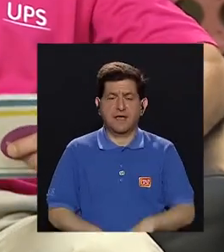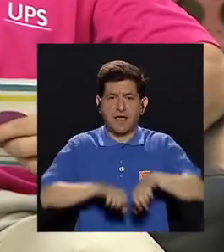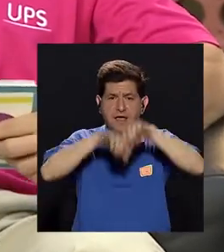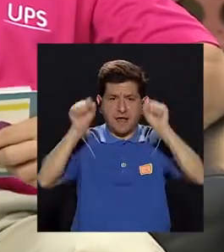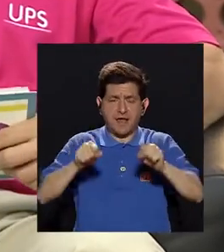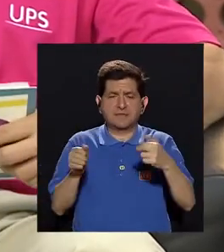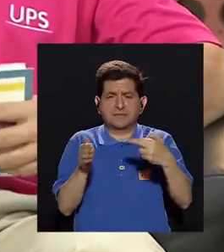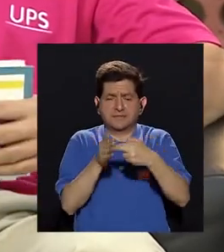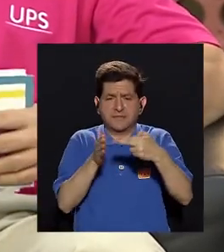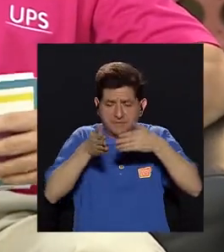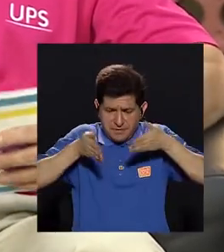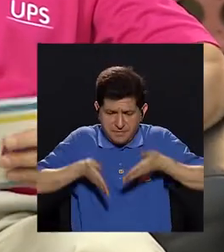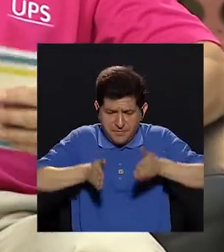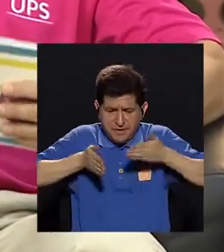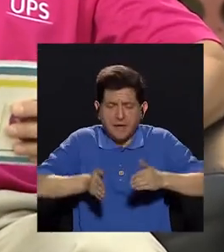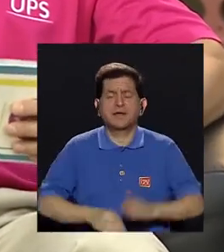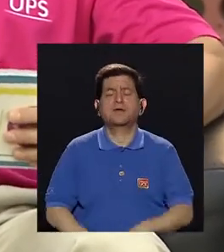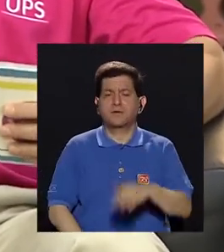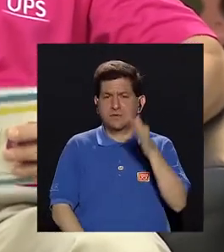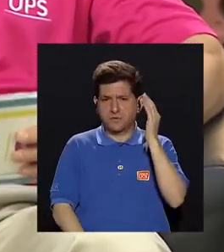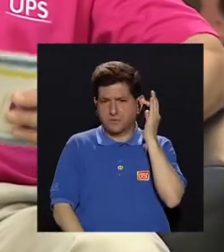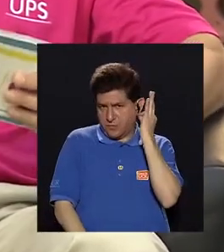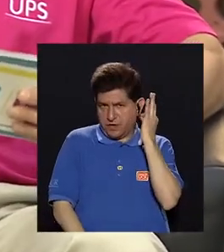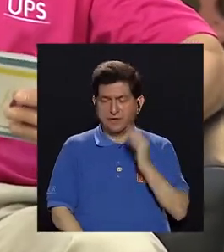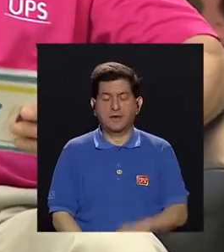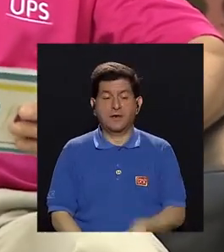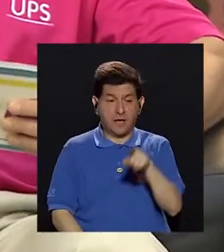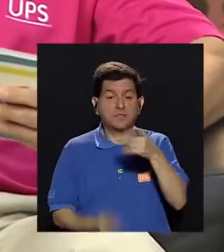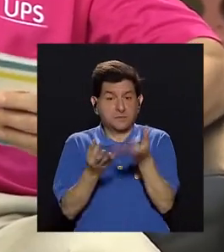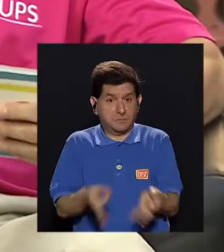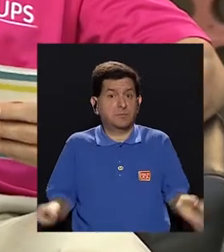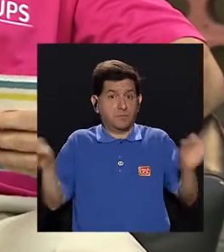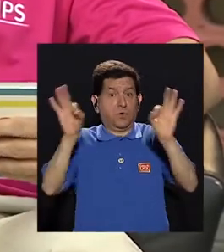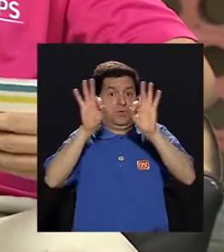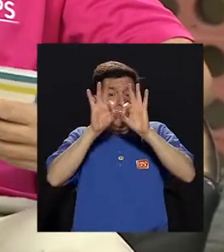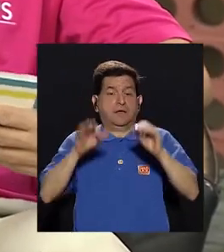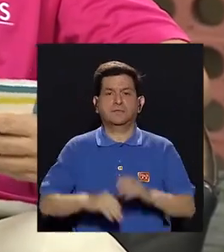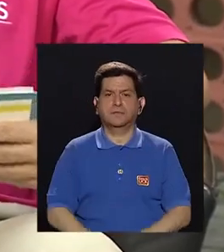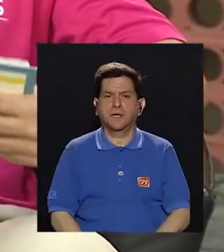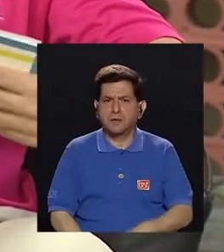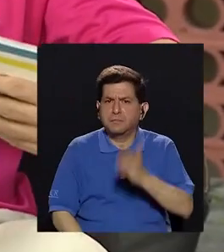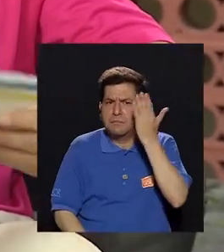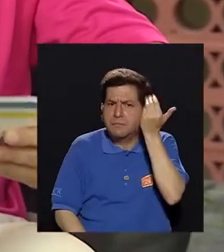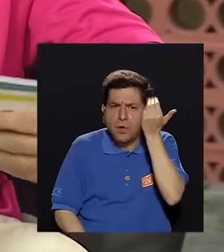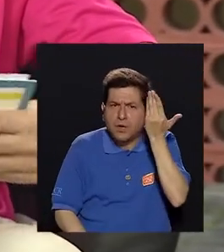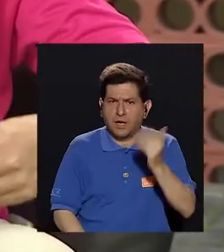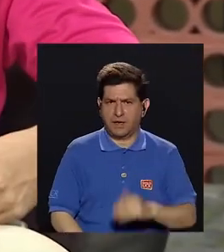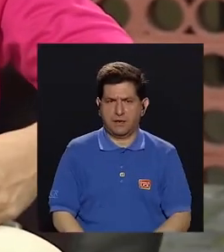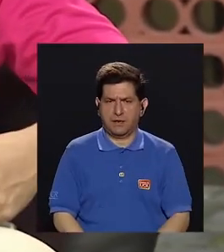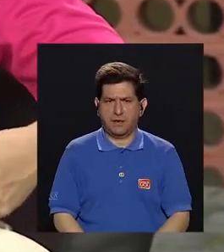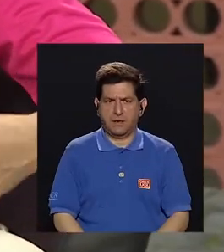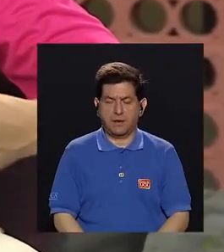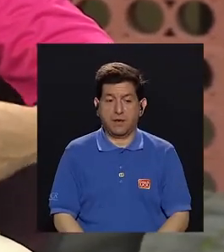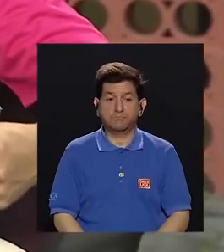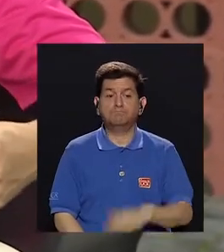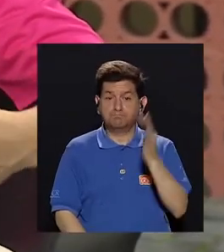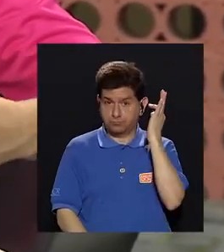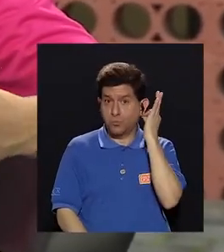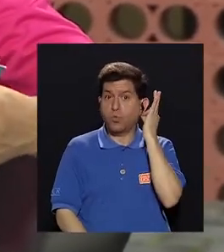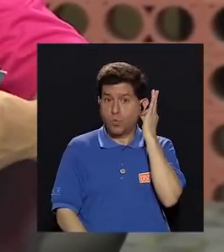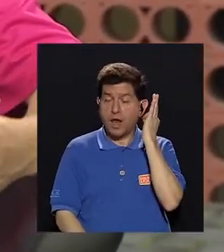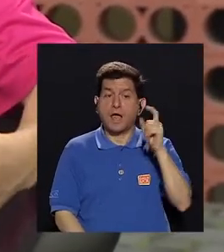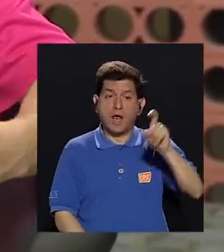el sistema reproductor femenino. Este es un tema muy importante porque, pues, es válido que las